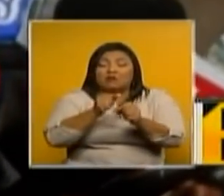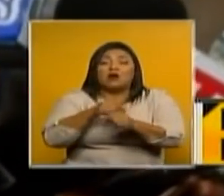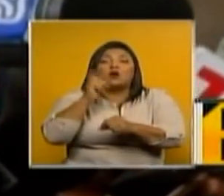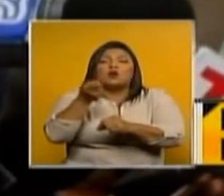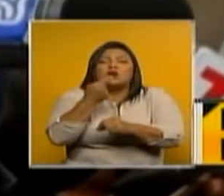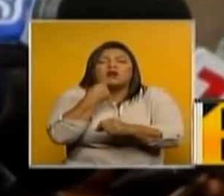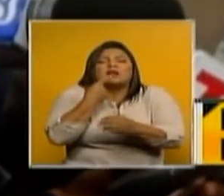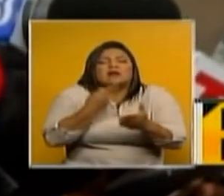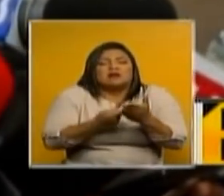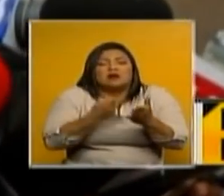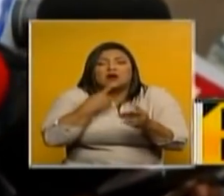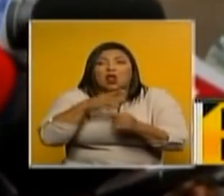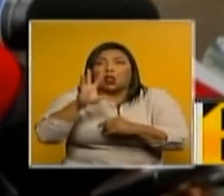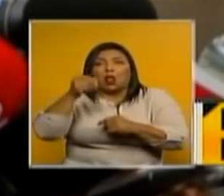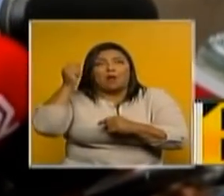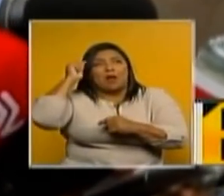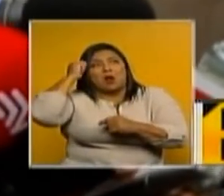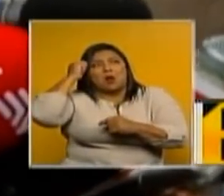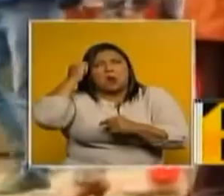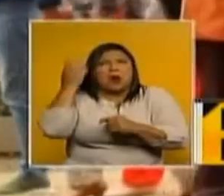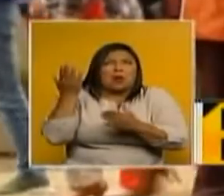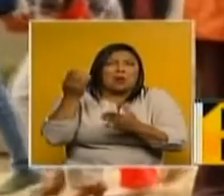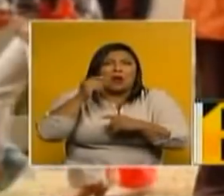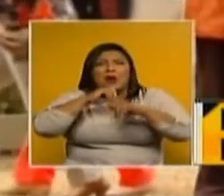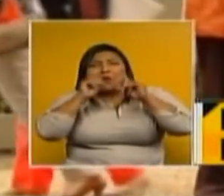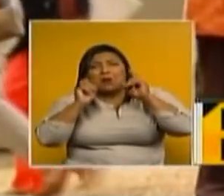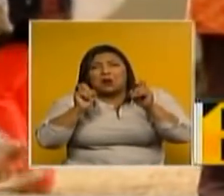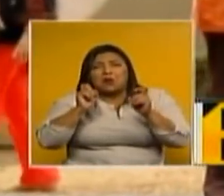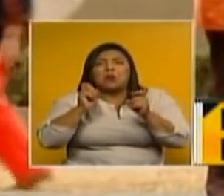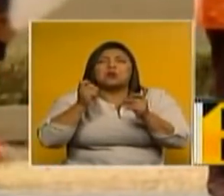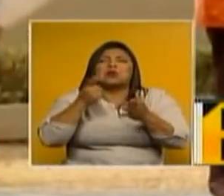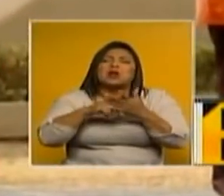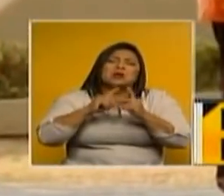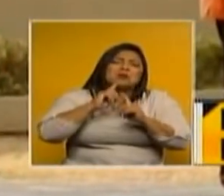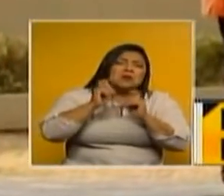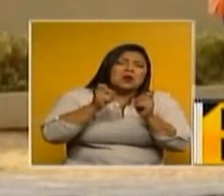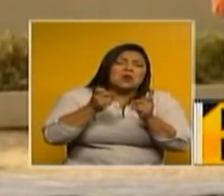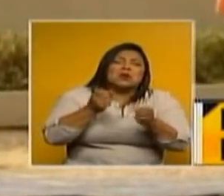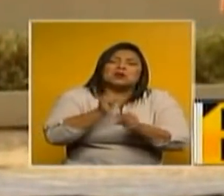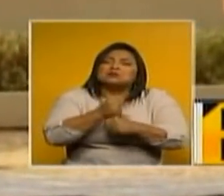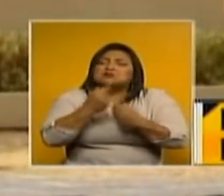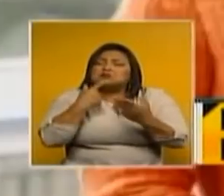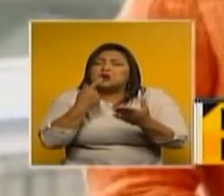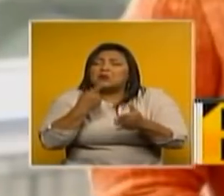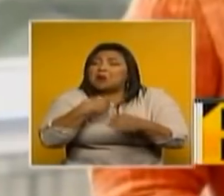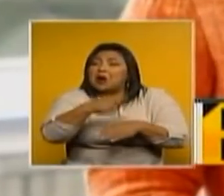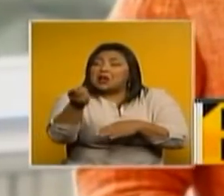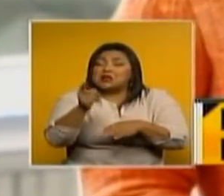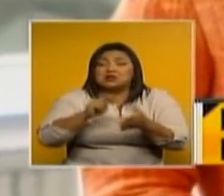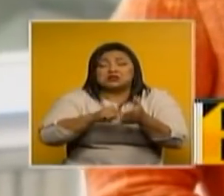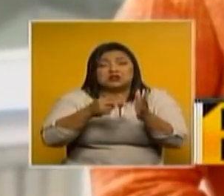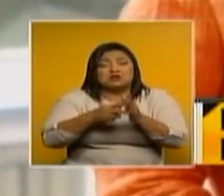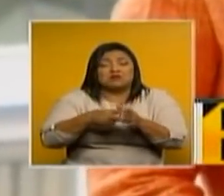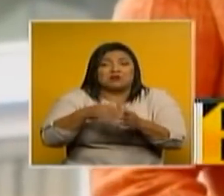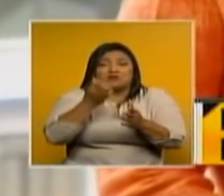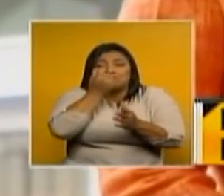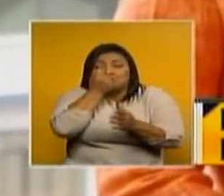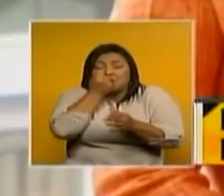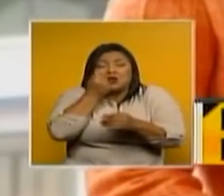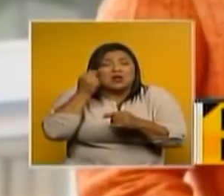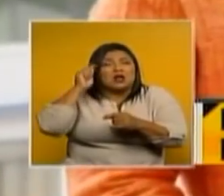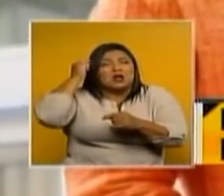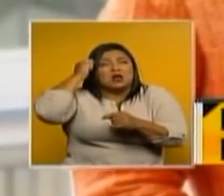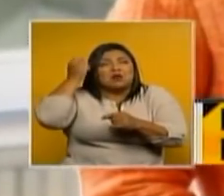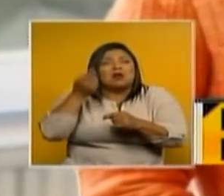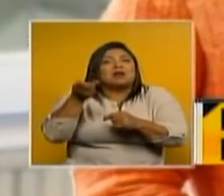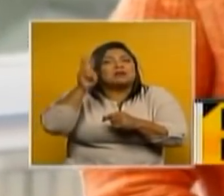que dicen es, no me acuerdo del caso a las preguntas que se les hace. Y para él significa que están ocultando hechos y recuerda